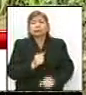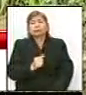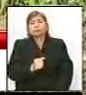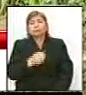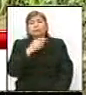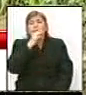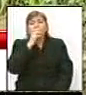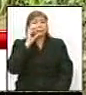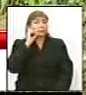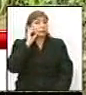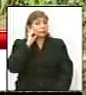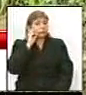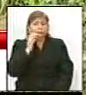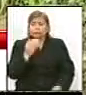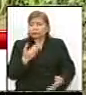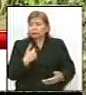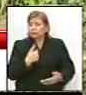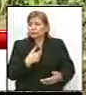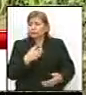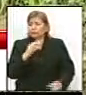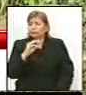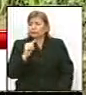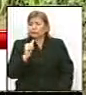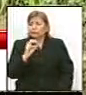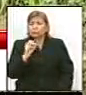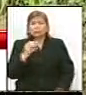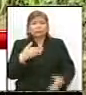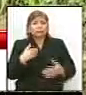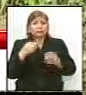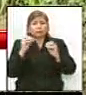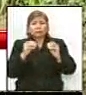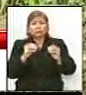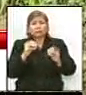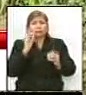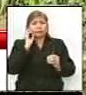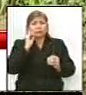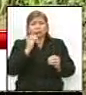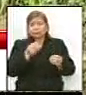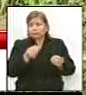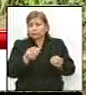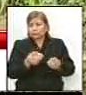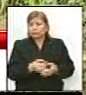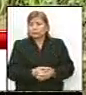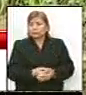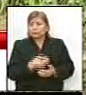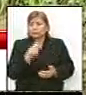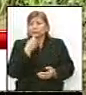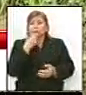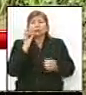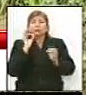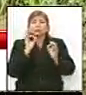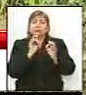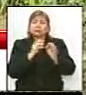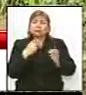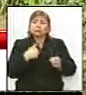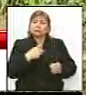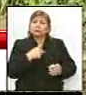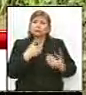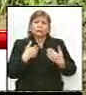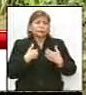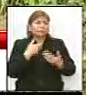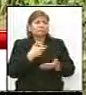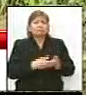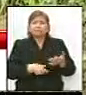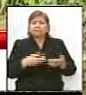coca. Pero hermanos, nuestro cacao, ¿por qué no hay, no plantamos coca? Pues, o sea, no cacao, porque precisamente nuestro cacao no tiene